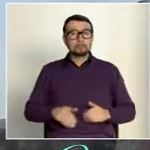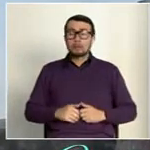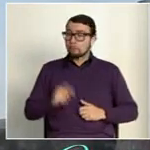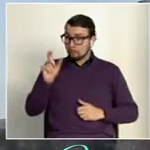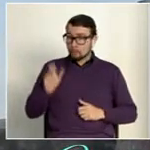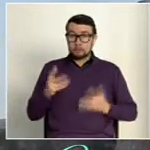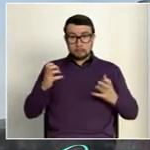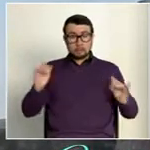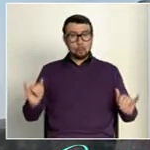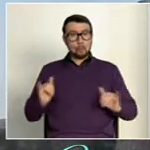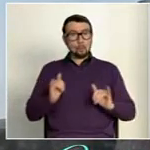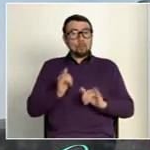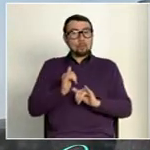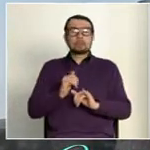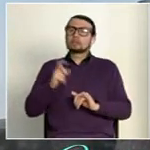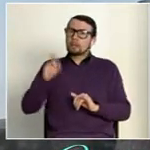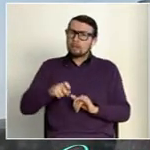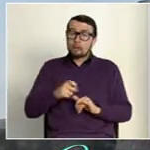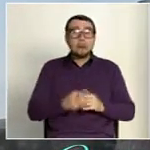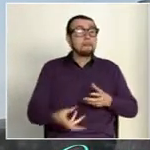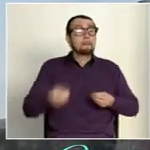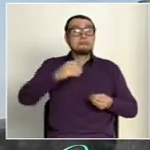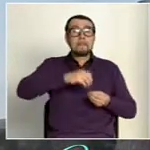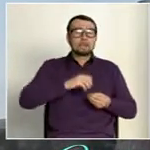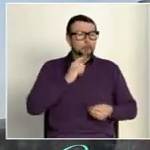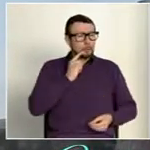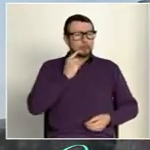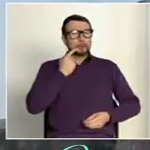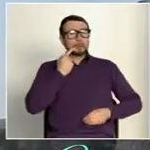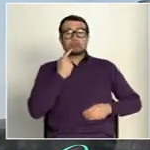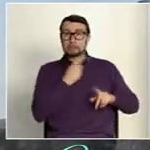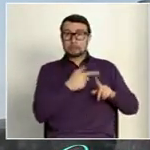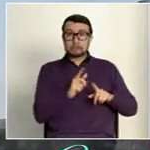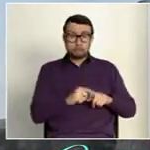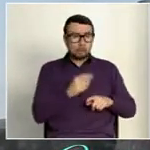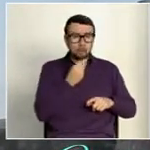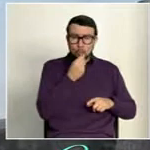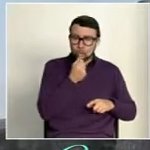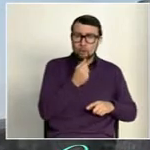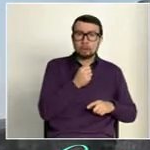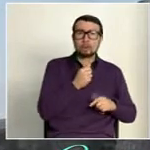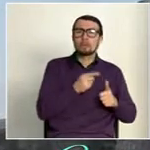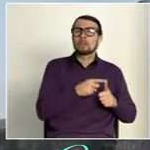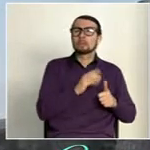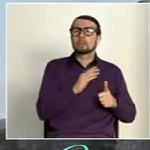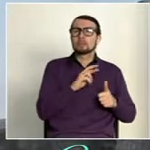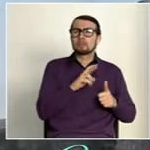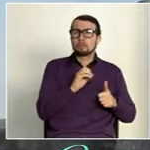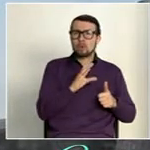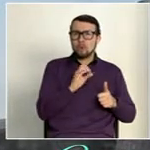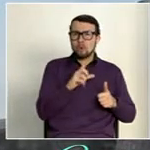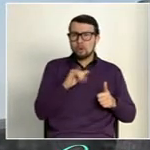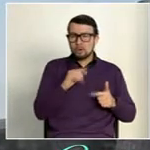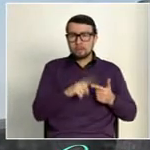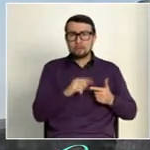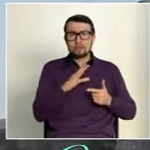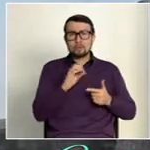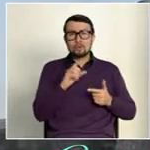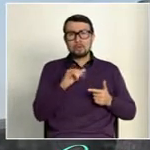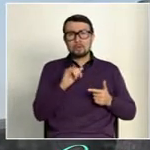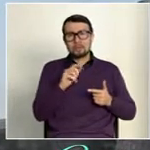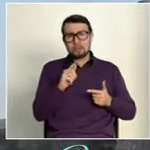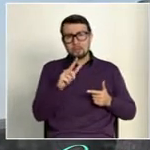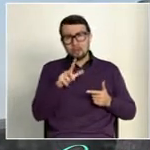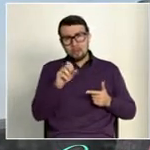quiere bajar de peso tiene que consumir más sabores amargos y astringentes, incluyendo brócoli, coliflor. Todas esas verduras